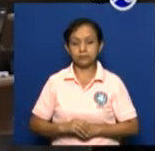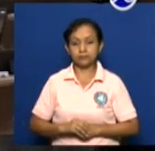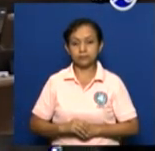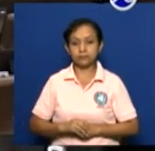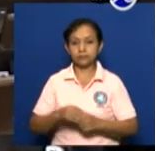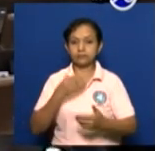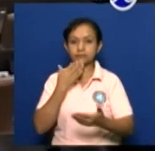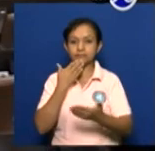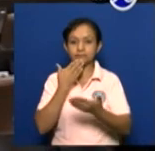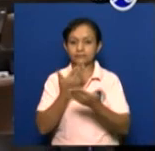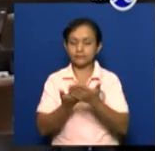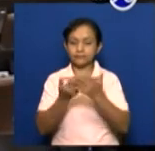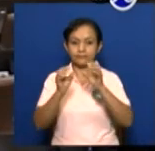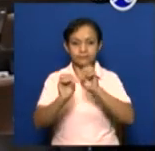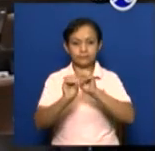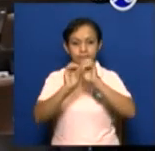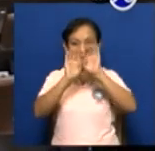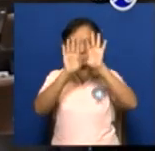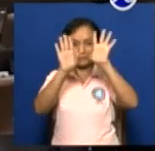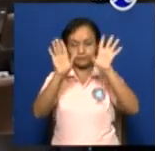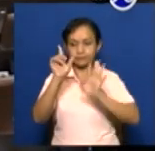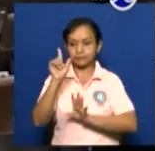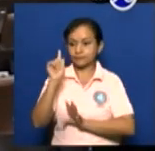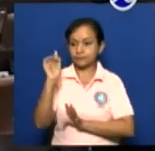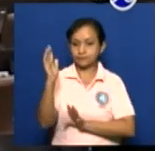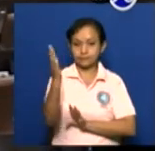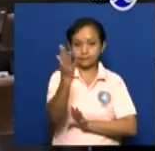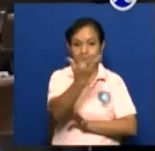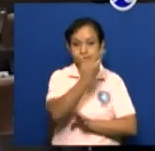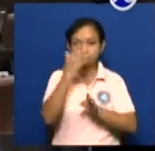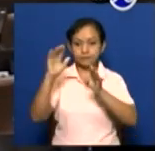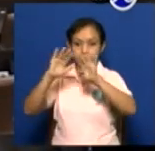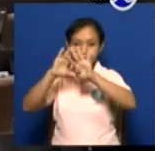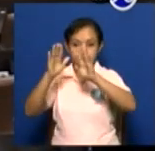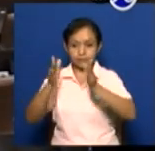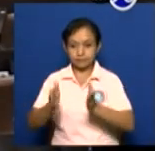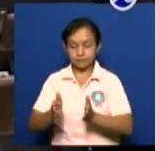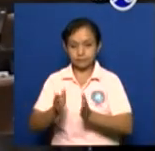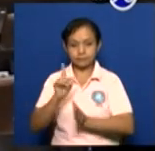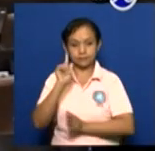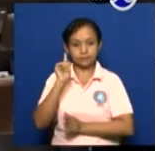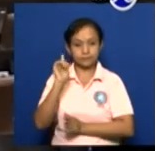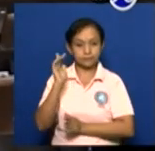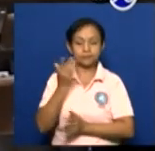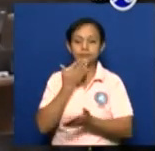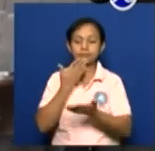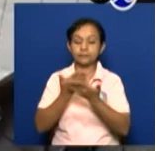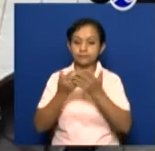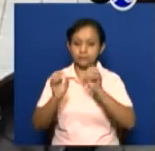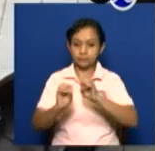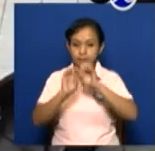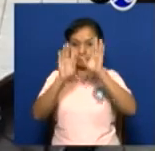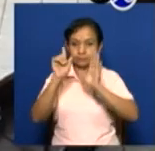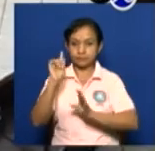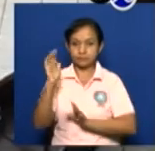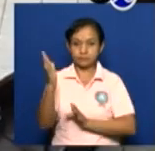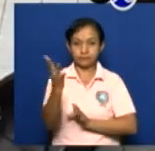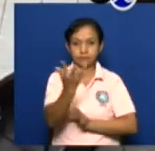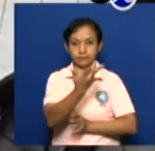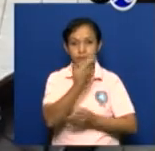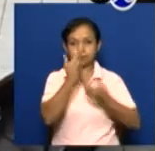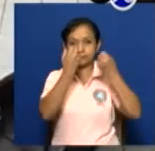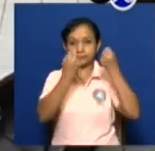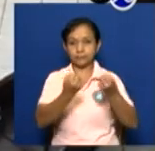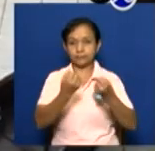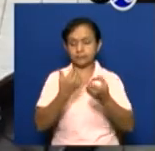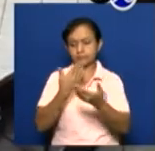Buenos días a todas, buenos días a todos. Quiero agradecer a